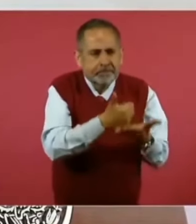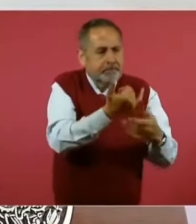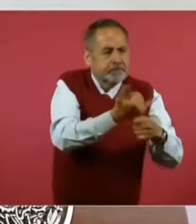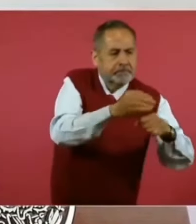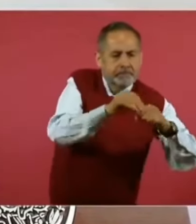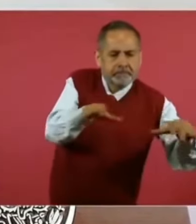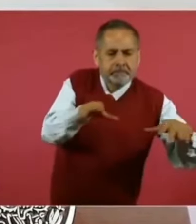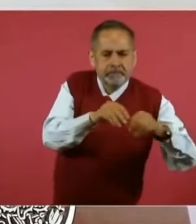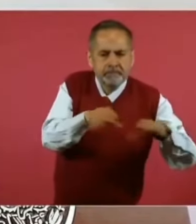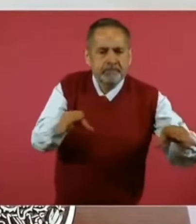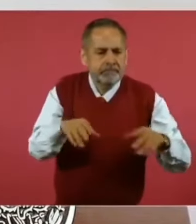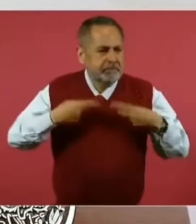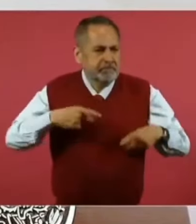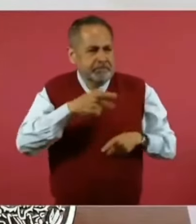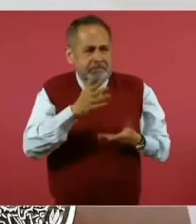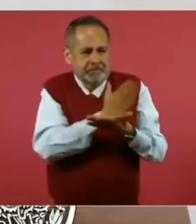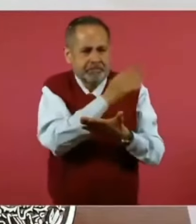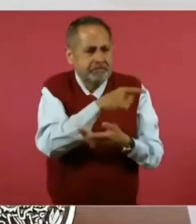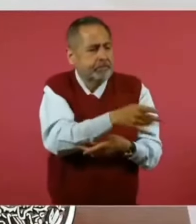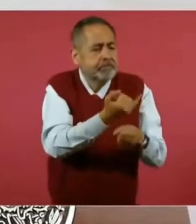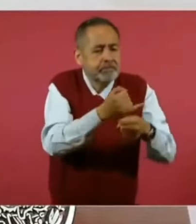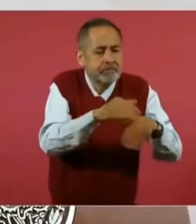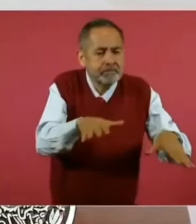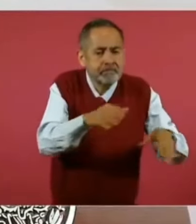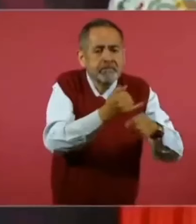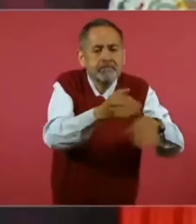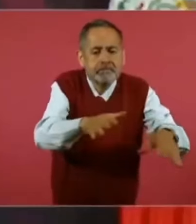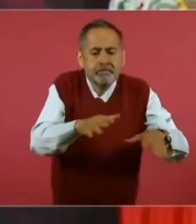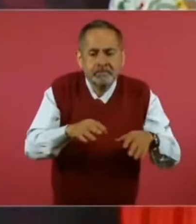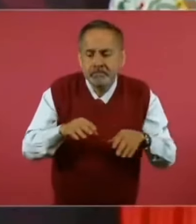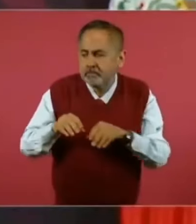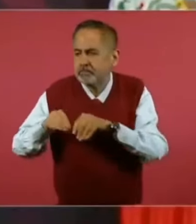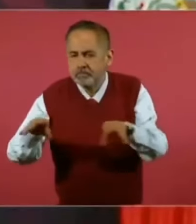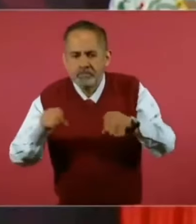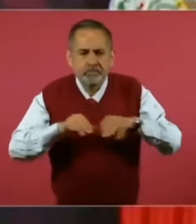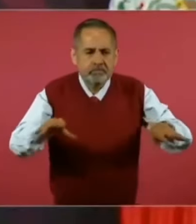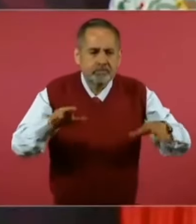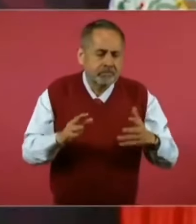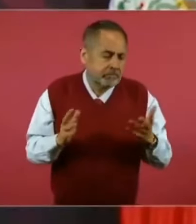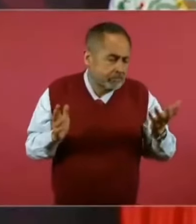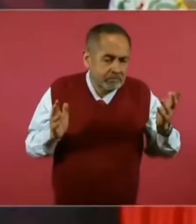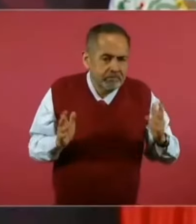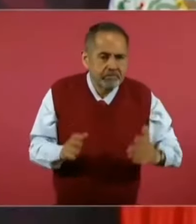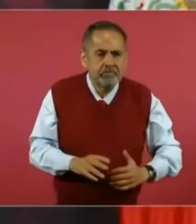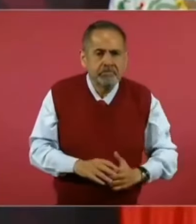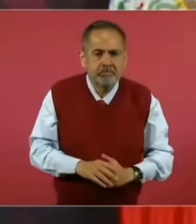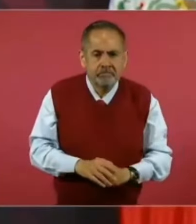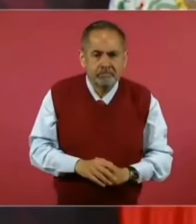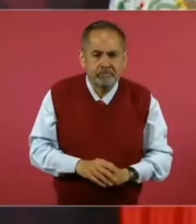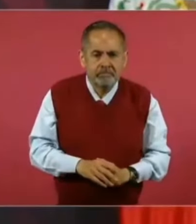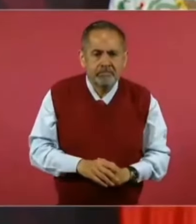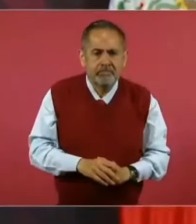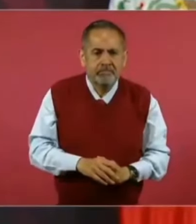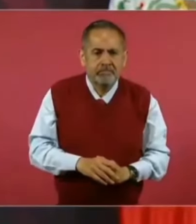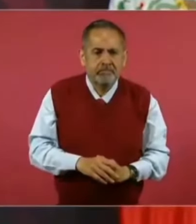a que este esa información llegue